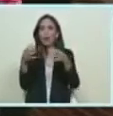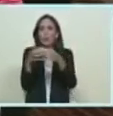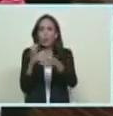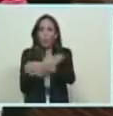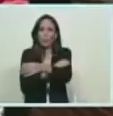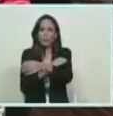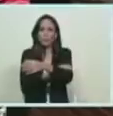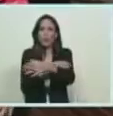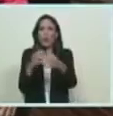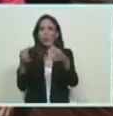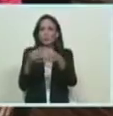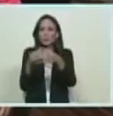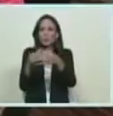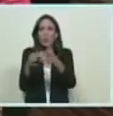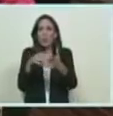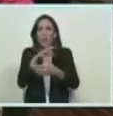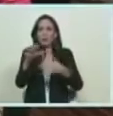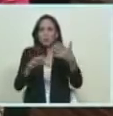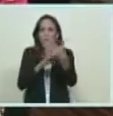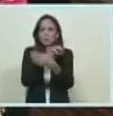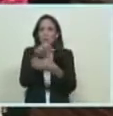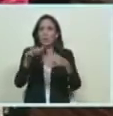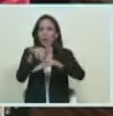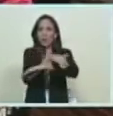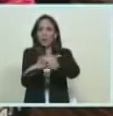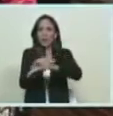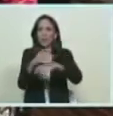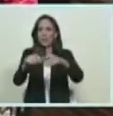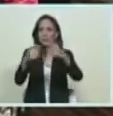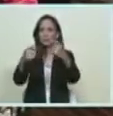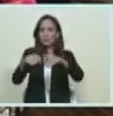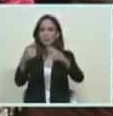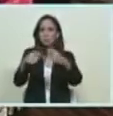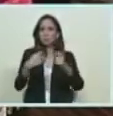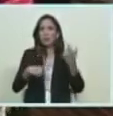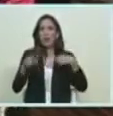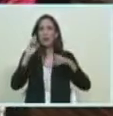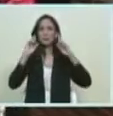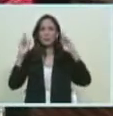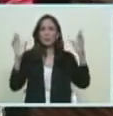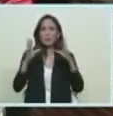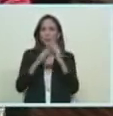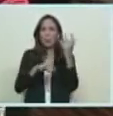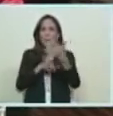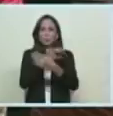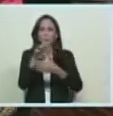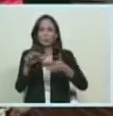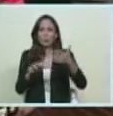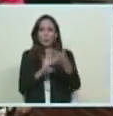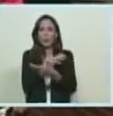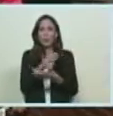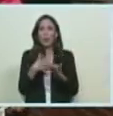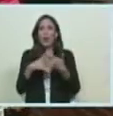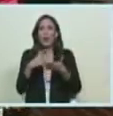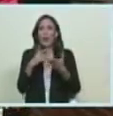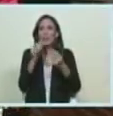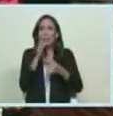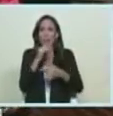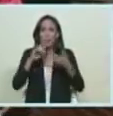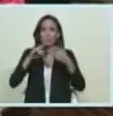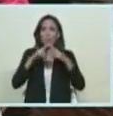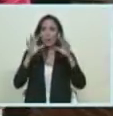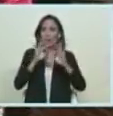estaba quemando a ciudadanos, mientras la derecha estaba atormentando la paz de